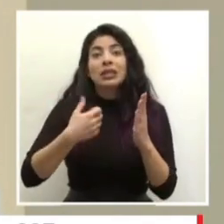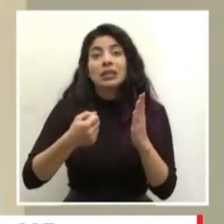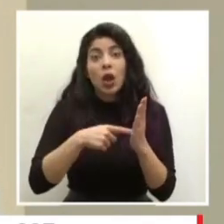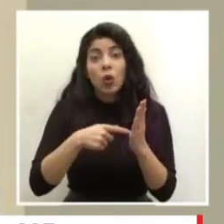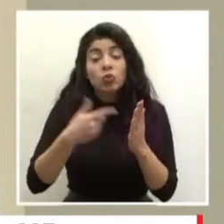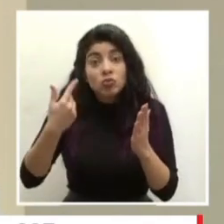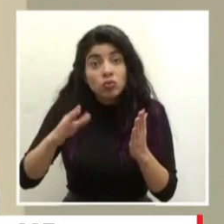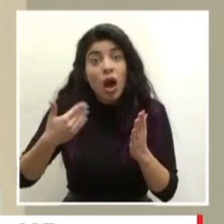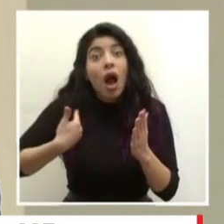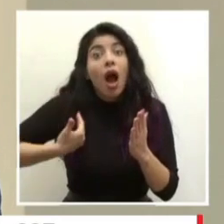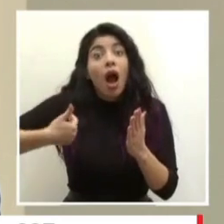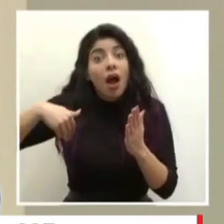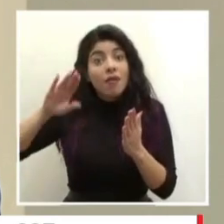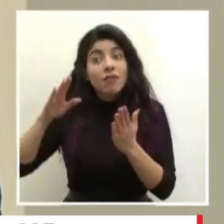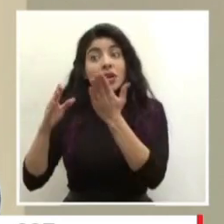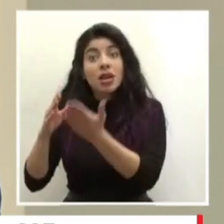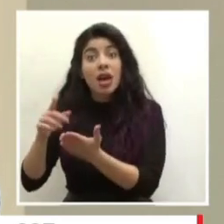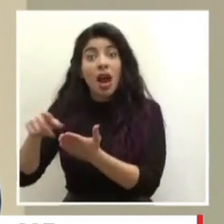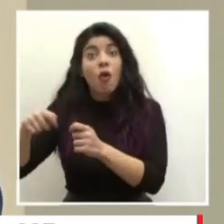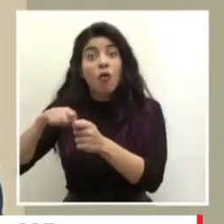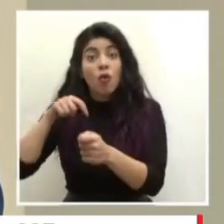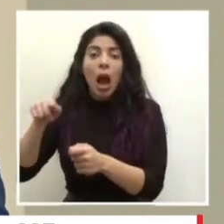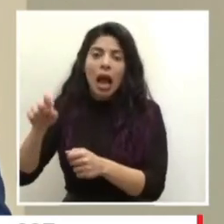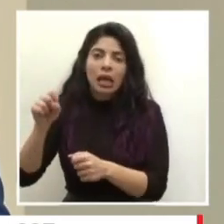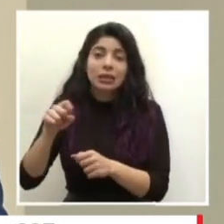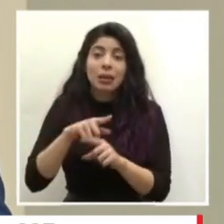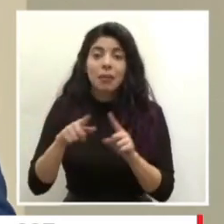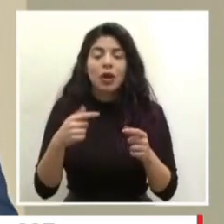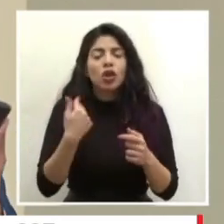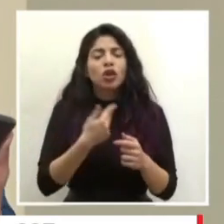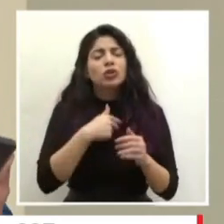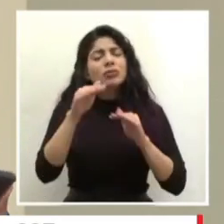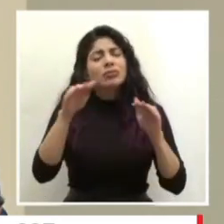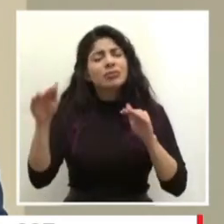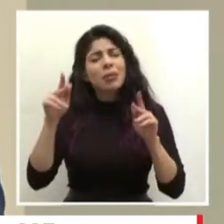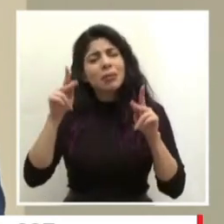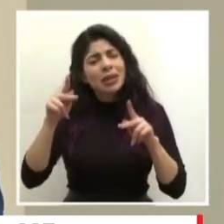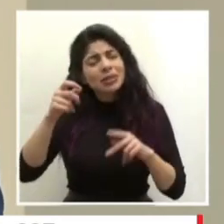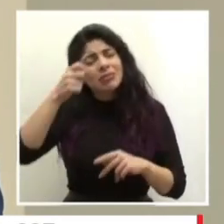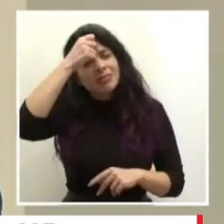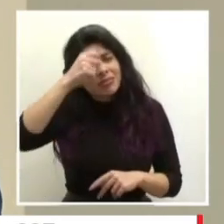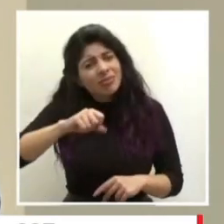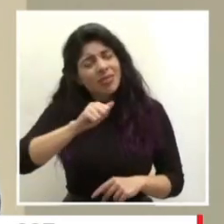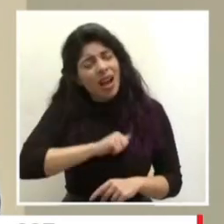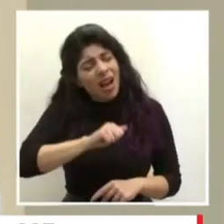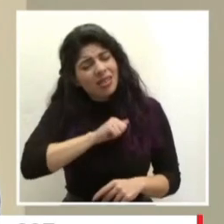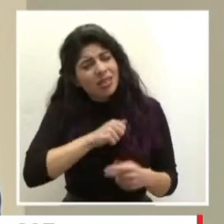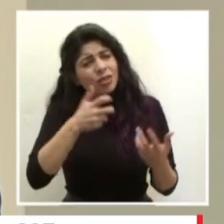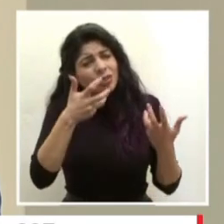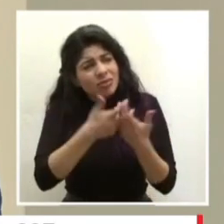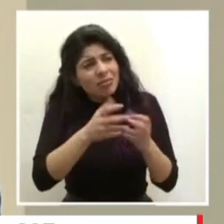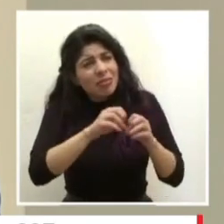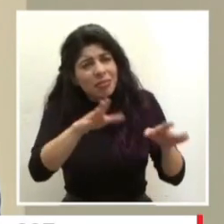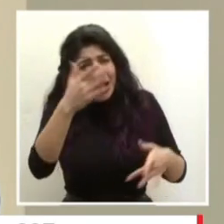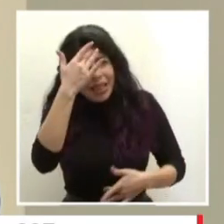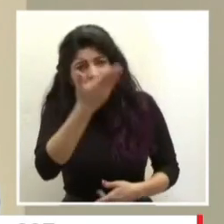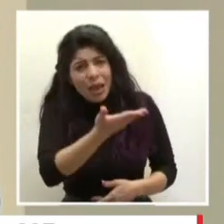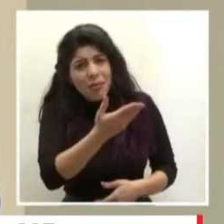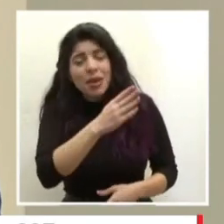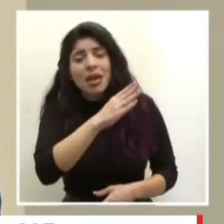una indicación clara. Pero aquí siempre seguimos haciendo llamado a la cordura, a que nos comportemos a la altura de una pandemia, y con respecto